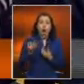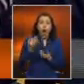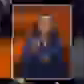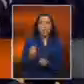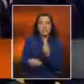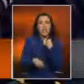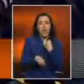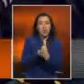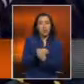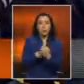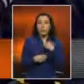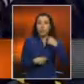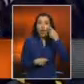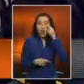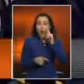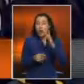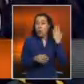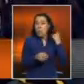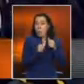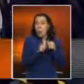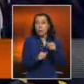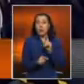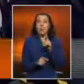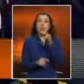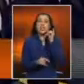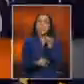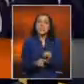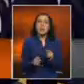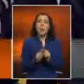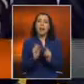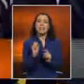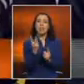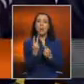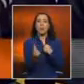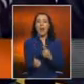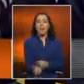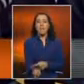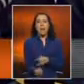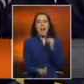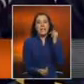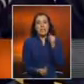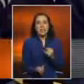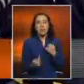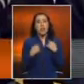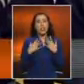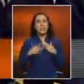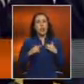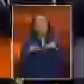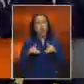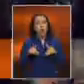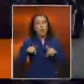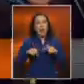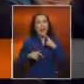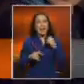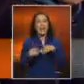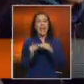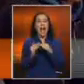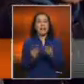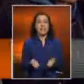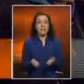igual yo no los conozco de mucho, pero siempre han sido como mi segunda familia. Siempre he estado más cómoda aquí que en mi casa.